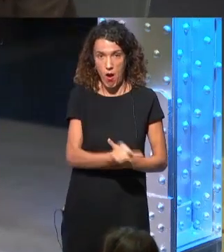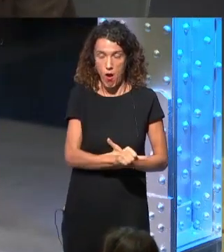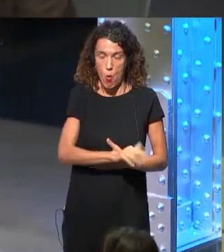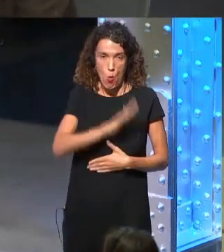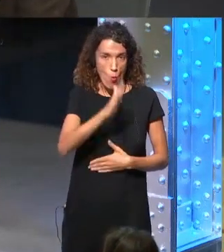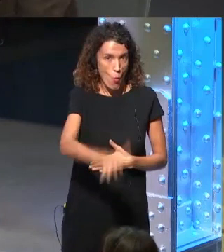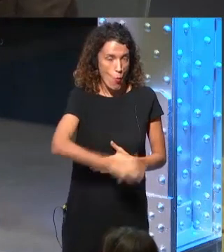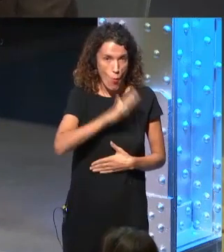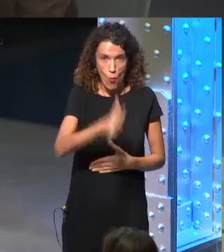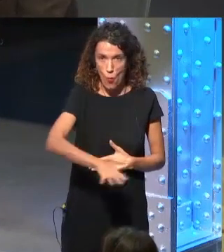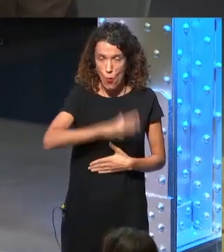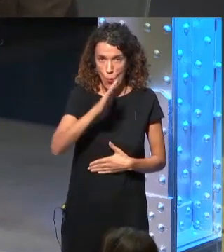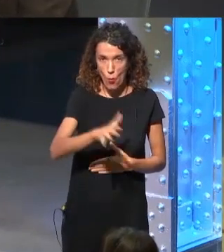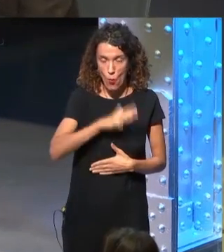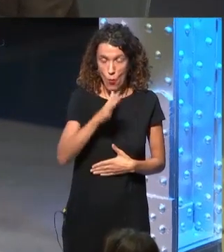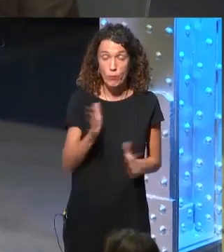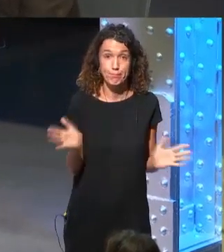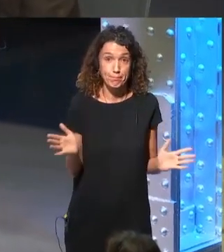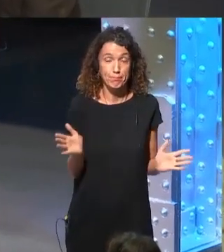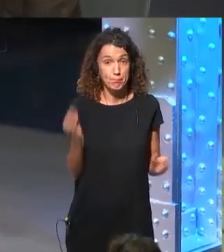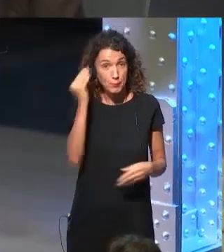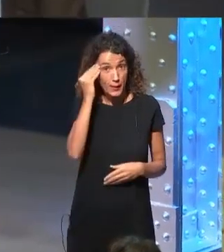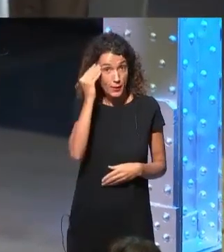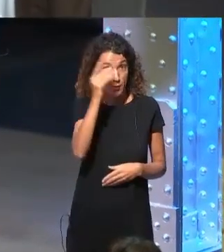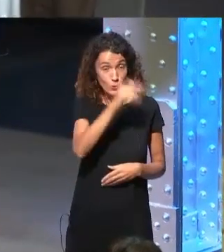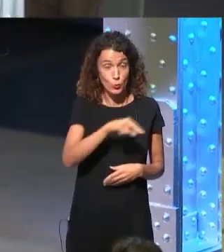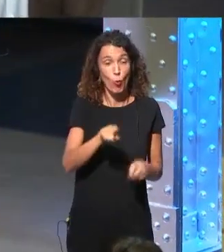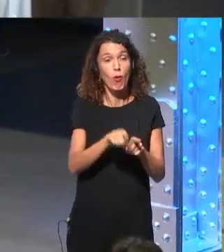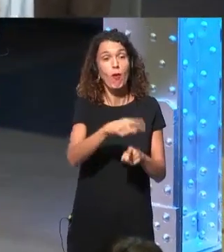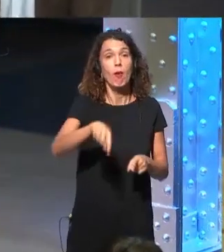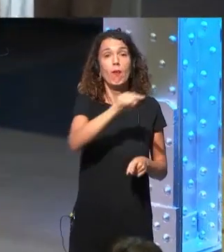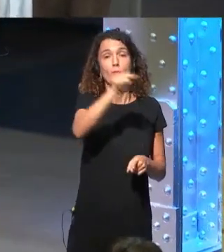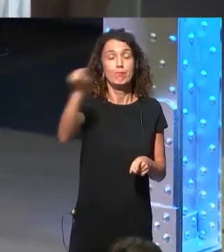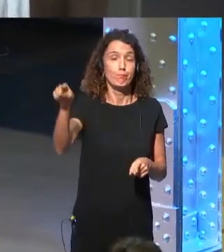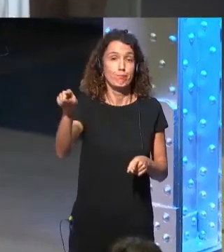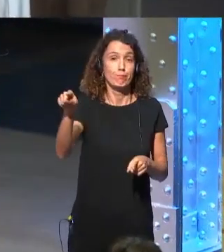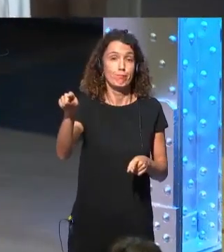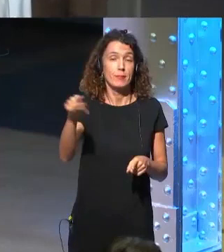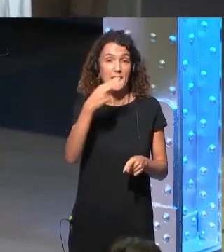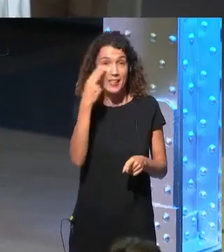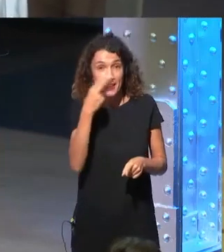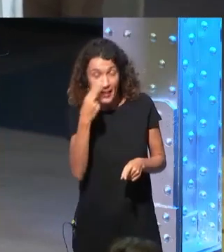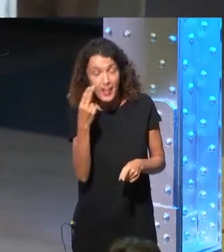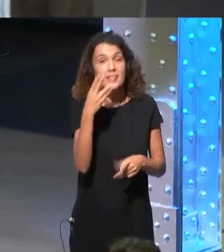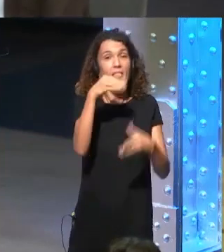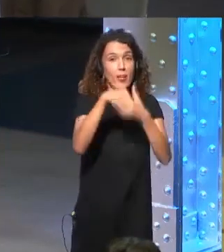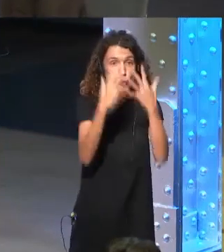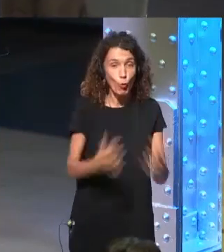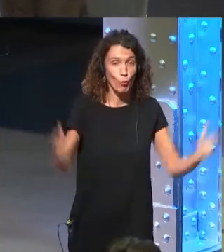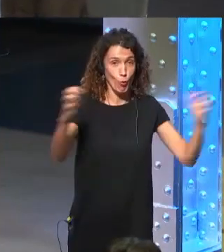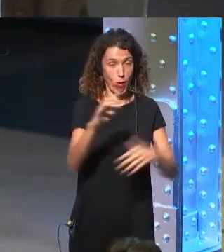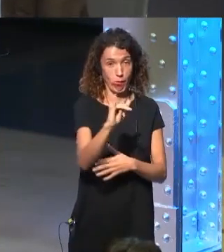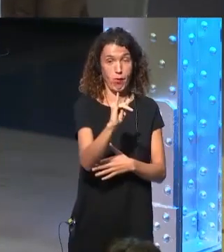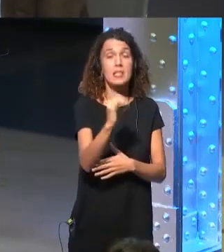absolutamente fascinante y supongo que habrá suscitado algunos intereses dentro del